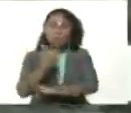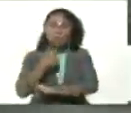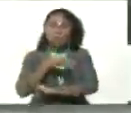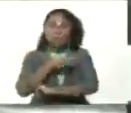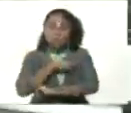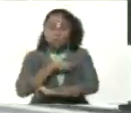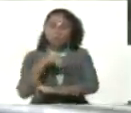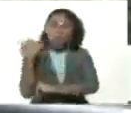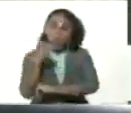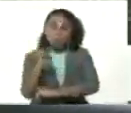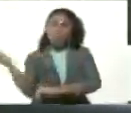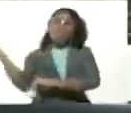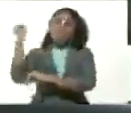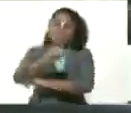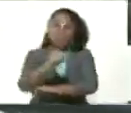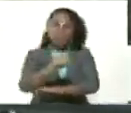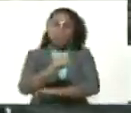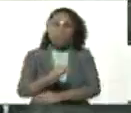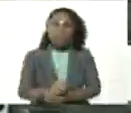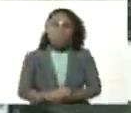nosotros estamos venciendo.